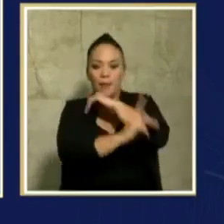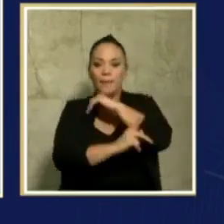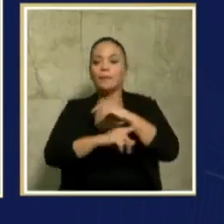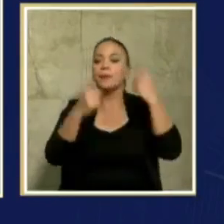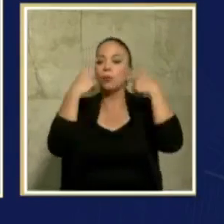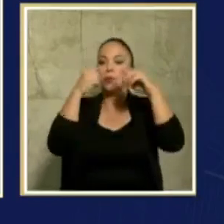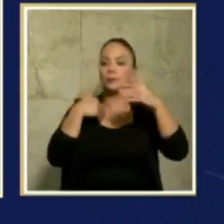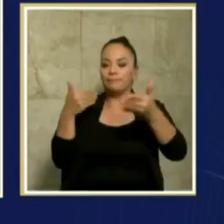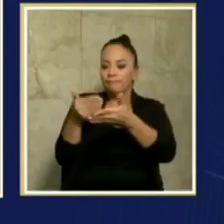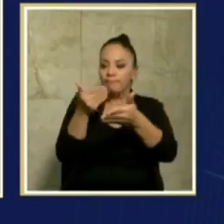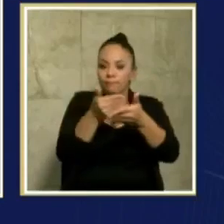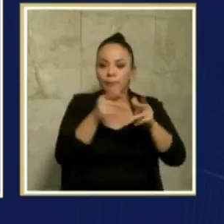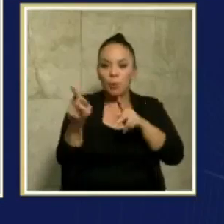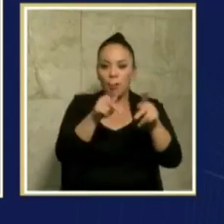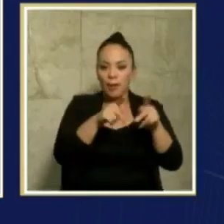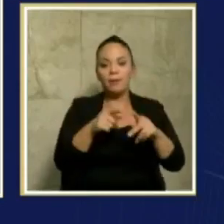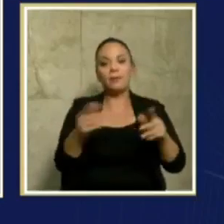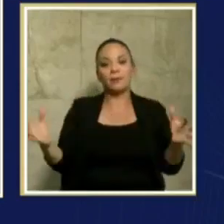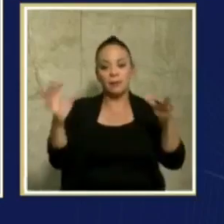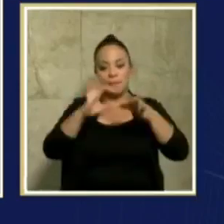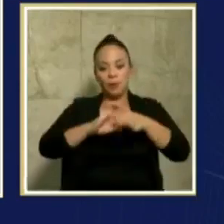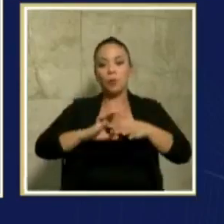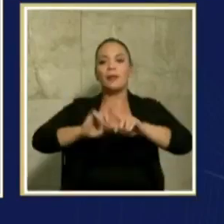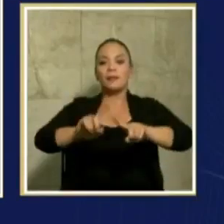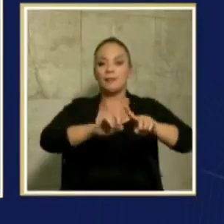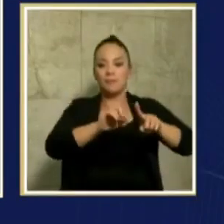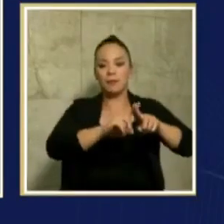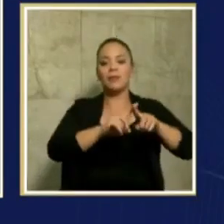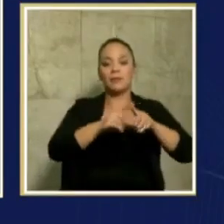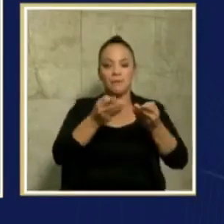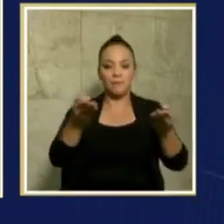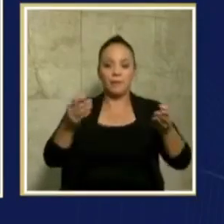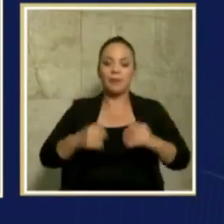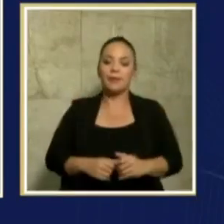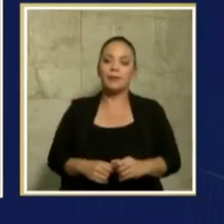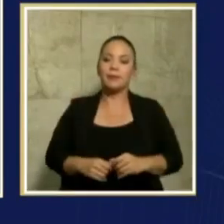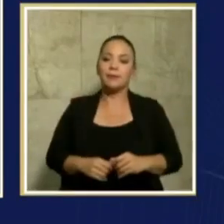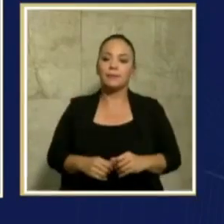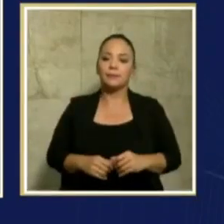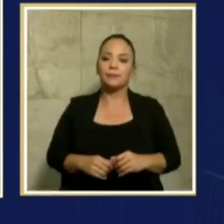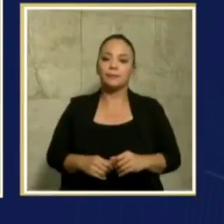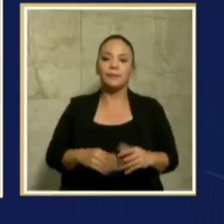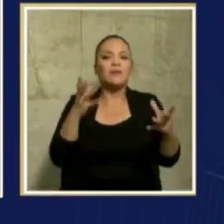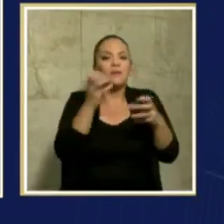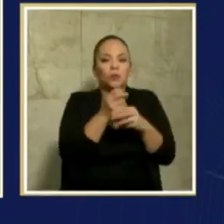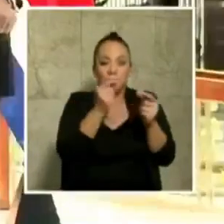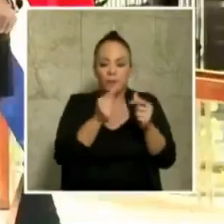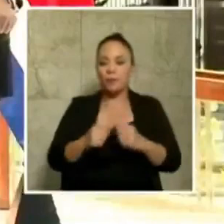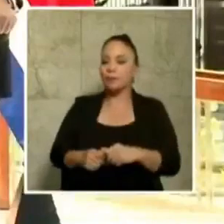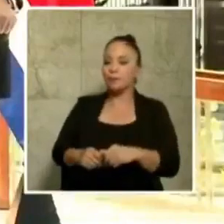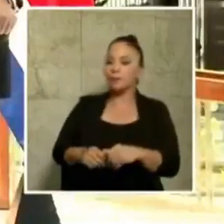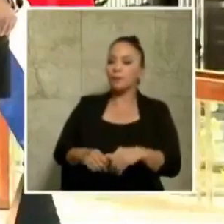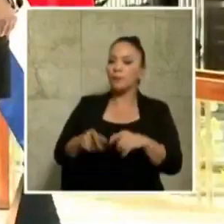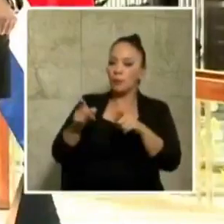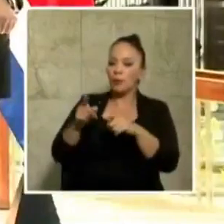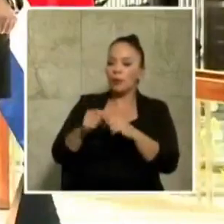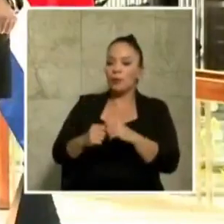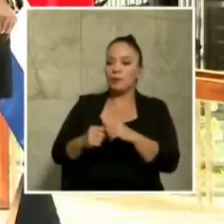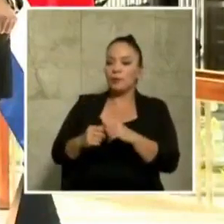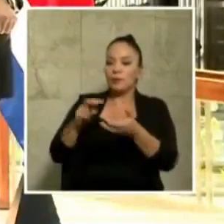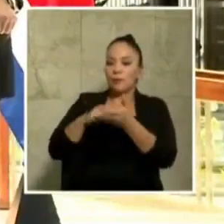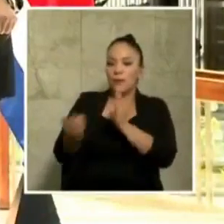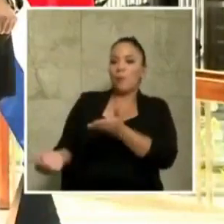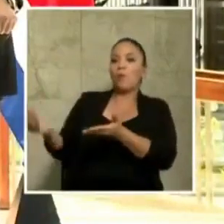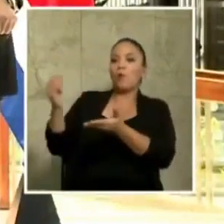poder tener acercamiento con la gente y que se vincule a las distintas herramientas. Es un resumen muy rápido. Bueno, volví a relanzar la